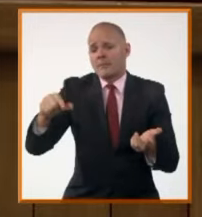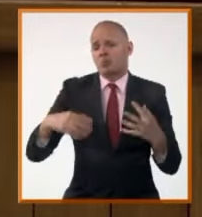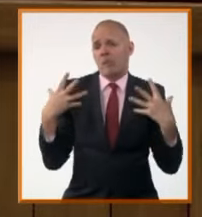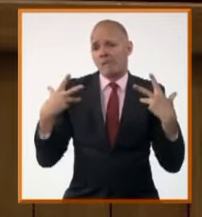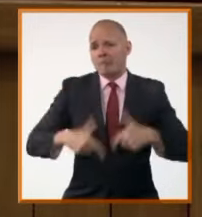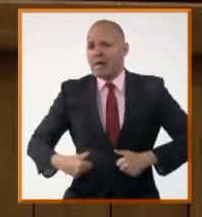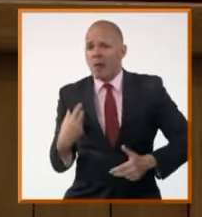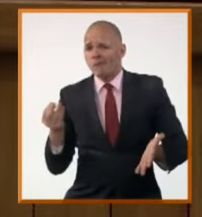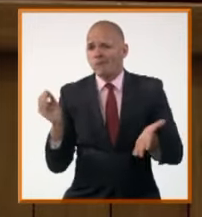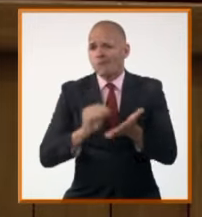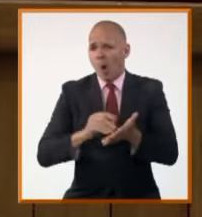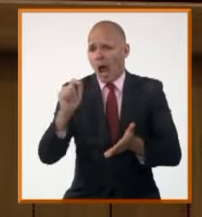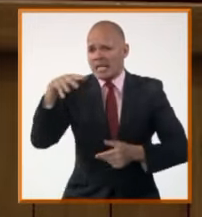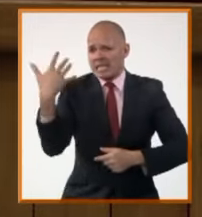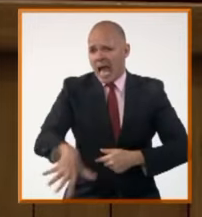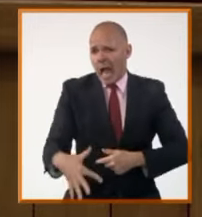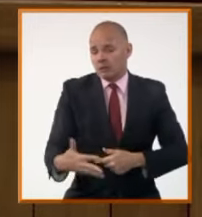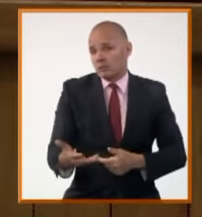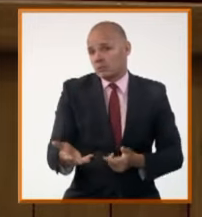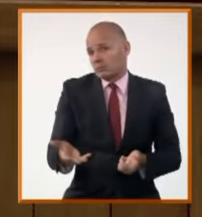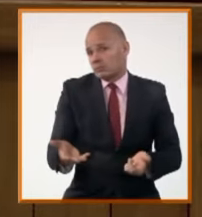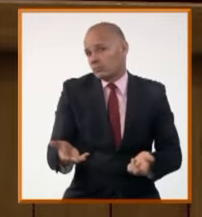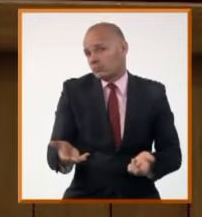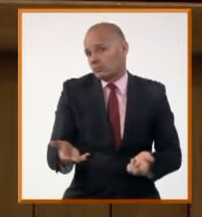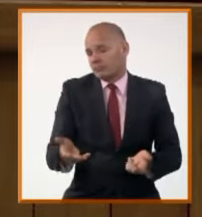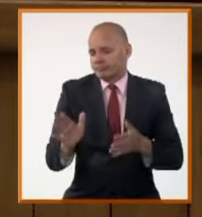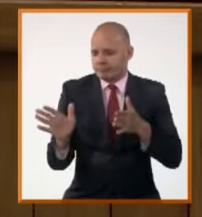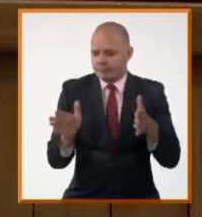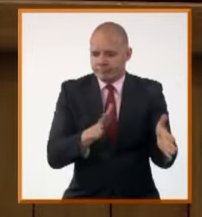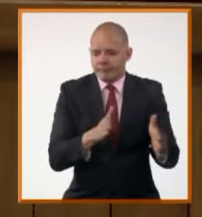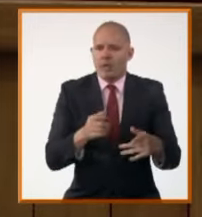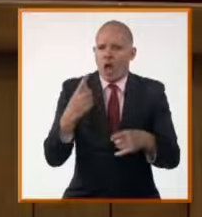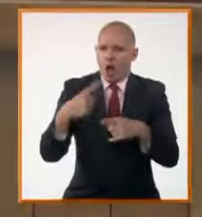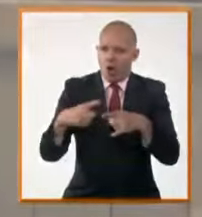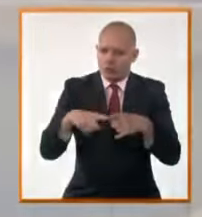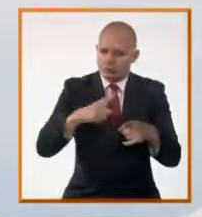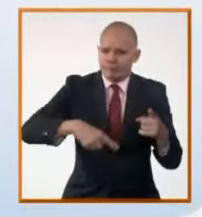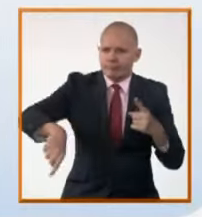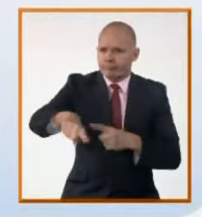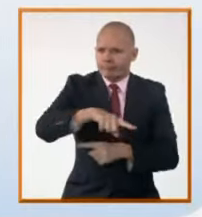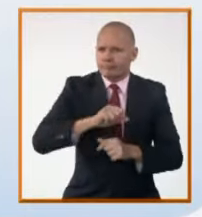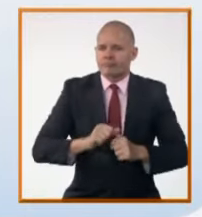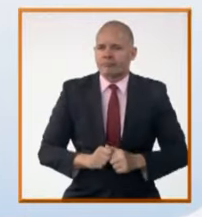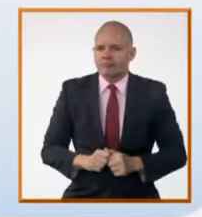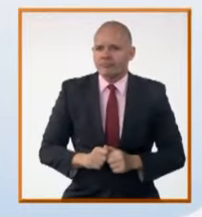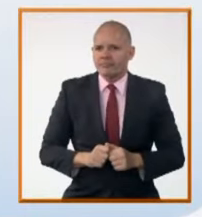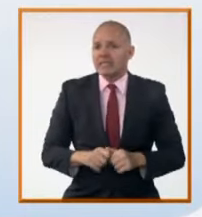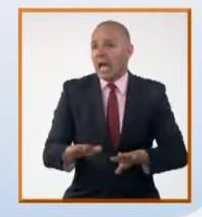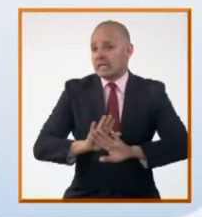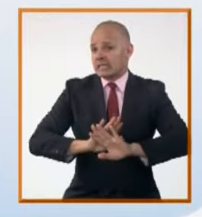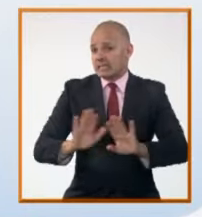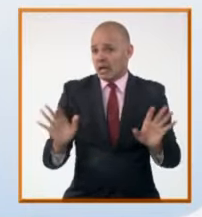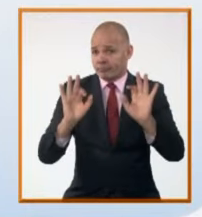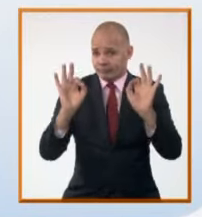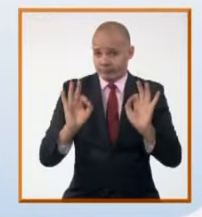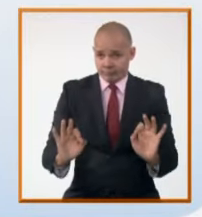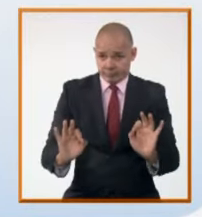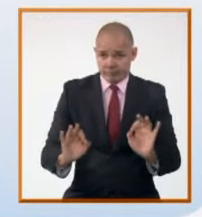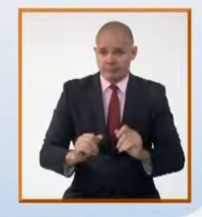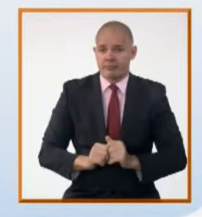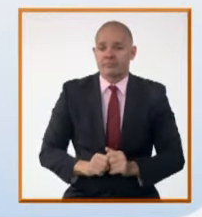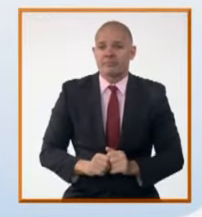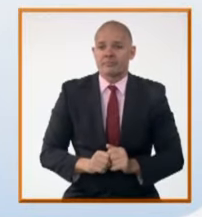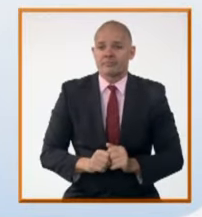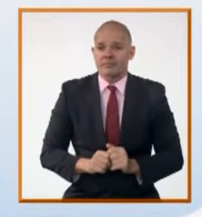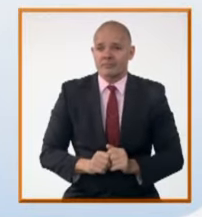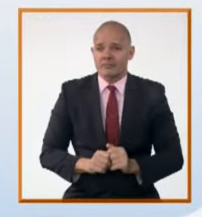del sistema de gestión de la administración tributaria, lo que no se corresponde con la magnitud